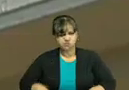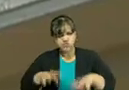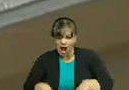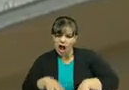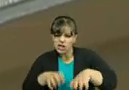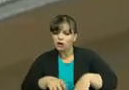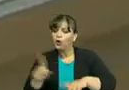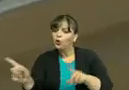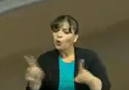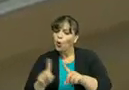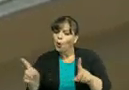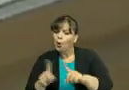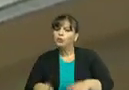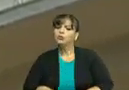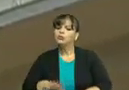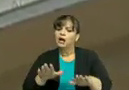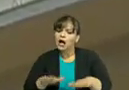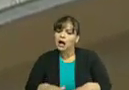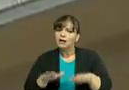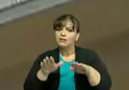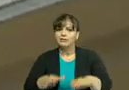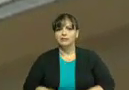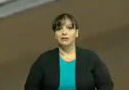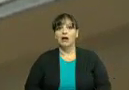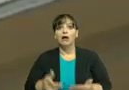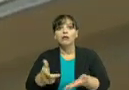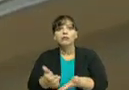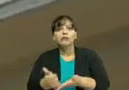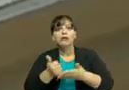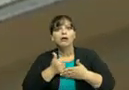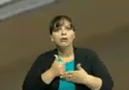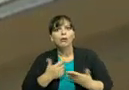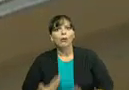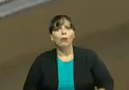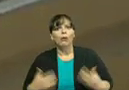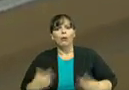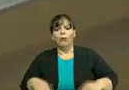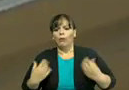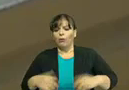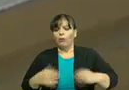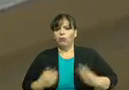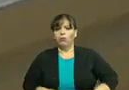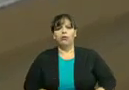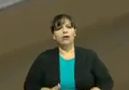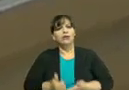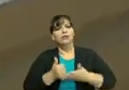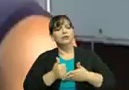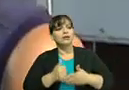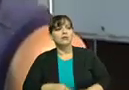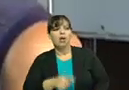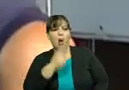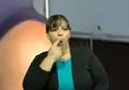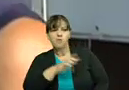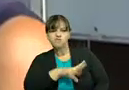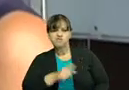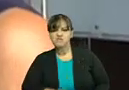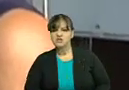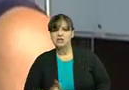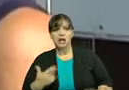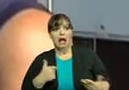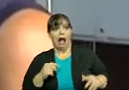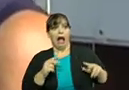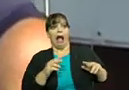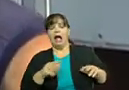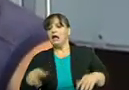puedo hacer? Aquí en este barrio hay que tener un perro así. Una protección. Así es, o por último, disuasión, ¿no? Ven ese perro y